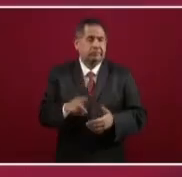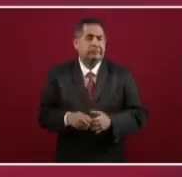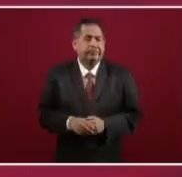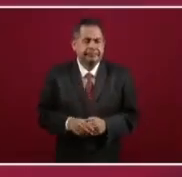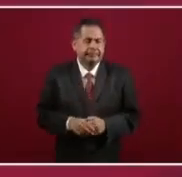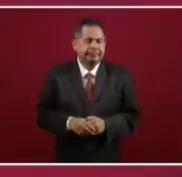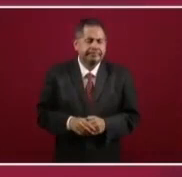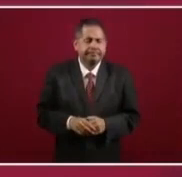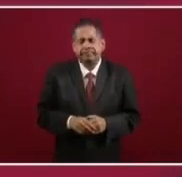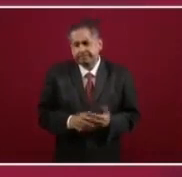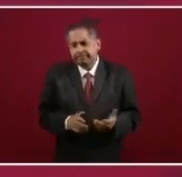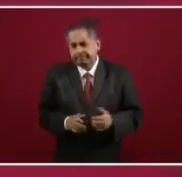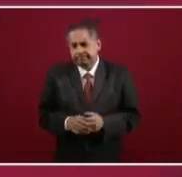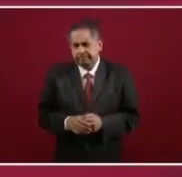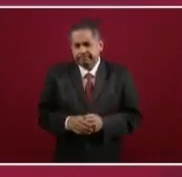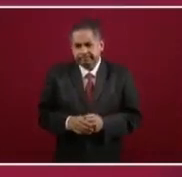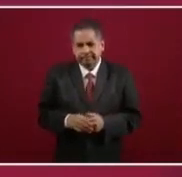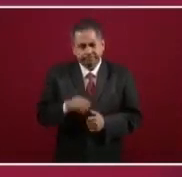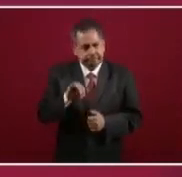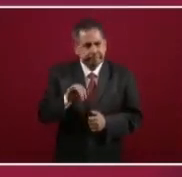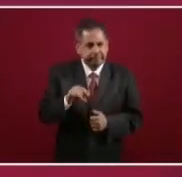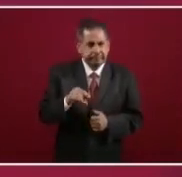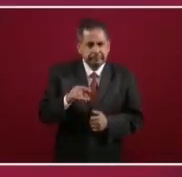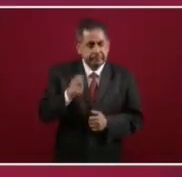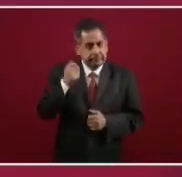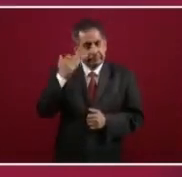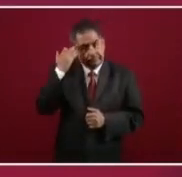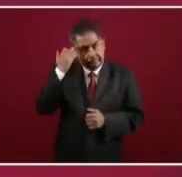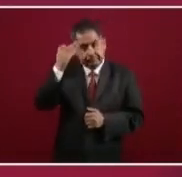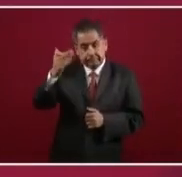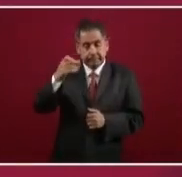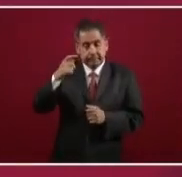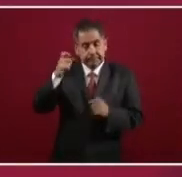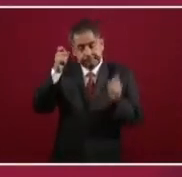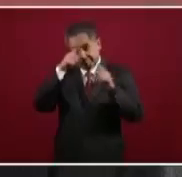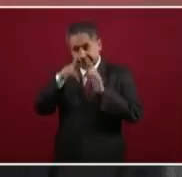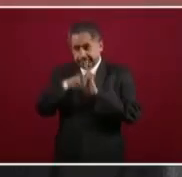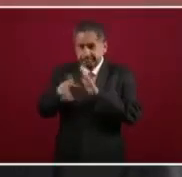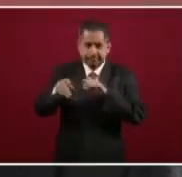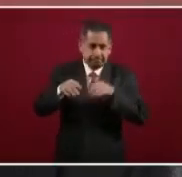tus si es una época difícil